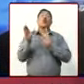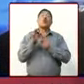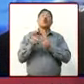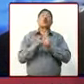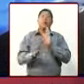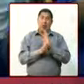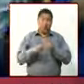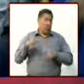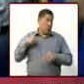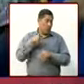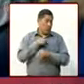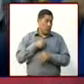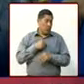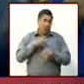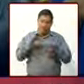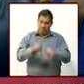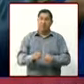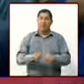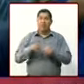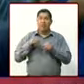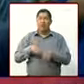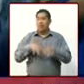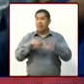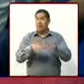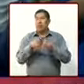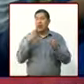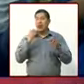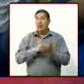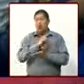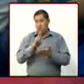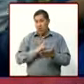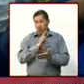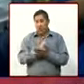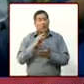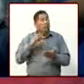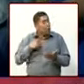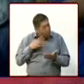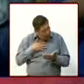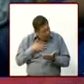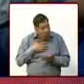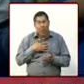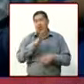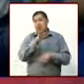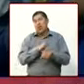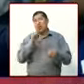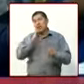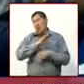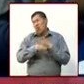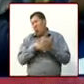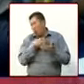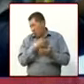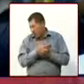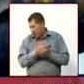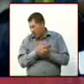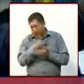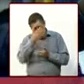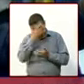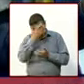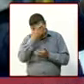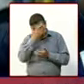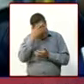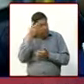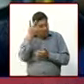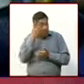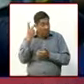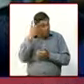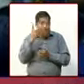constitucional. Nosotros vamos a tomar las calles desde la universidad y es por eso que convoco a todas las fuerzas